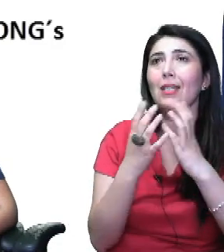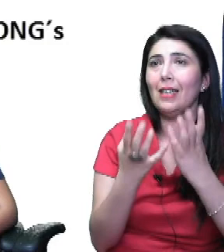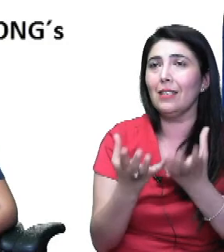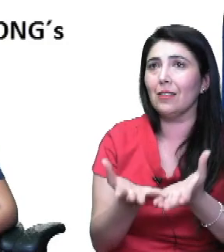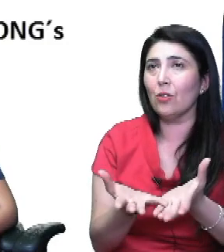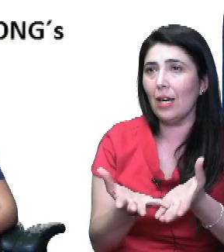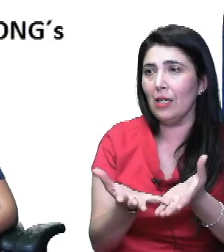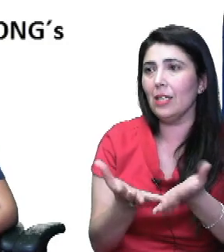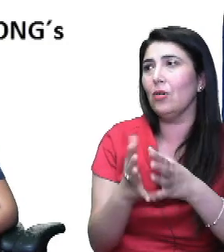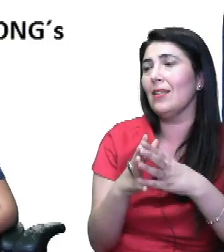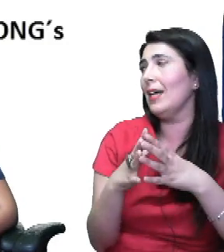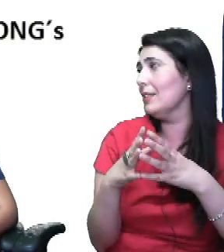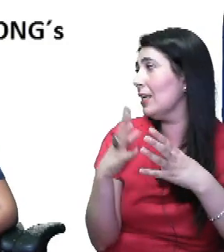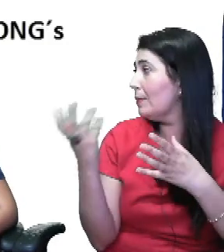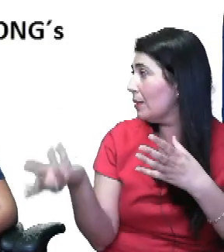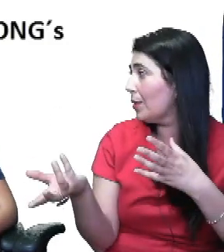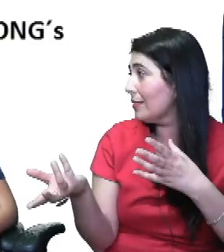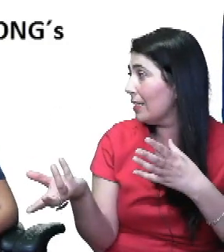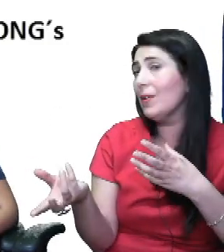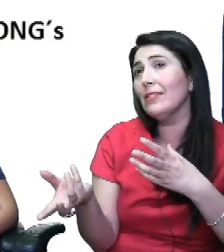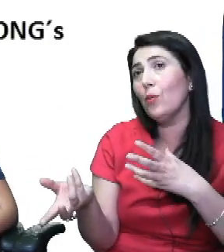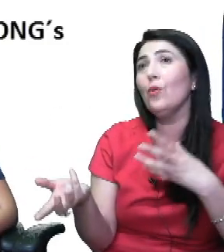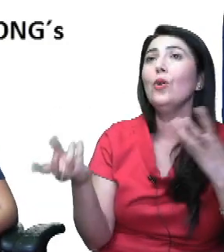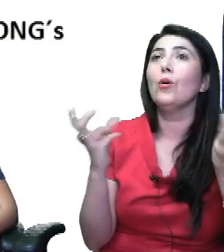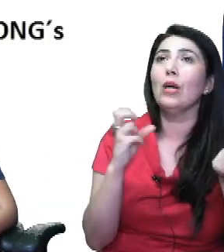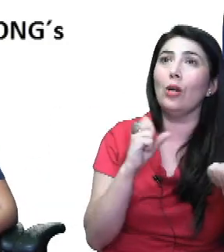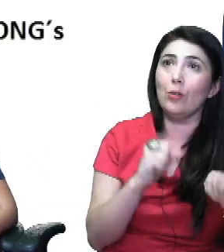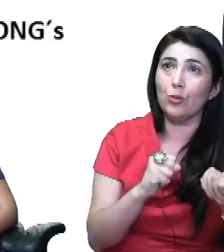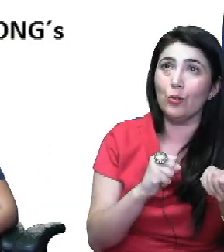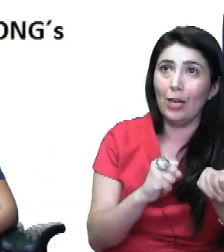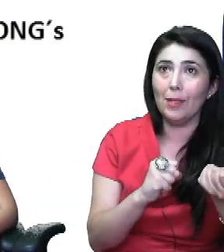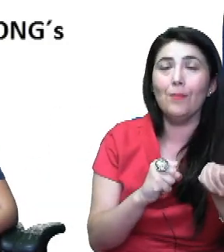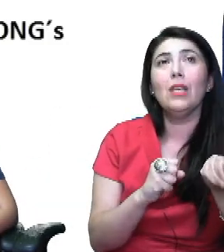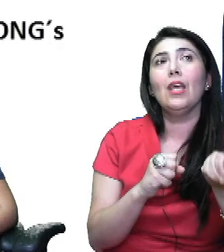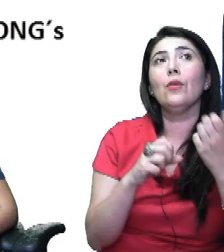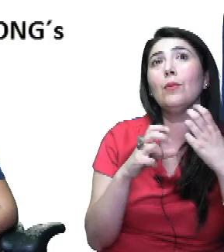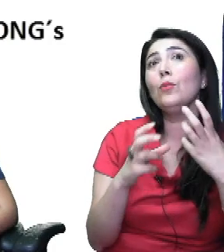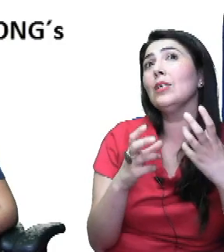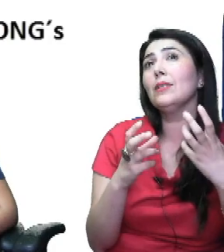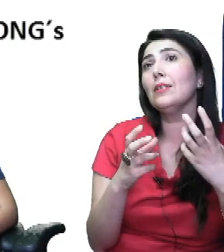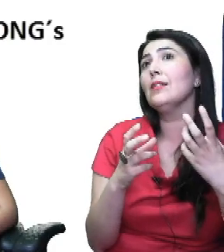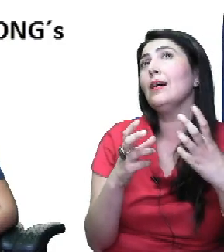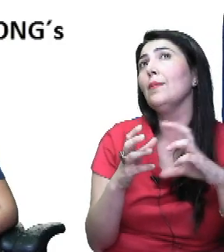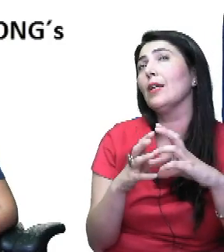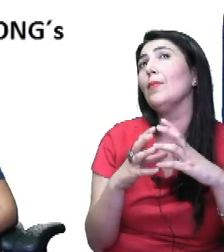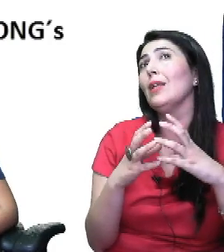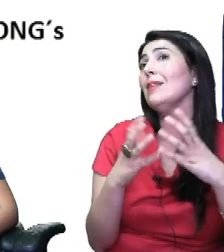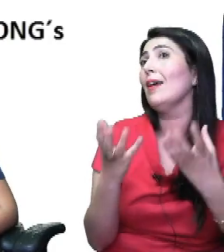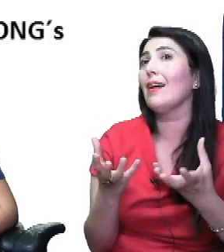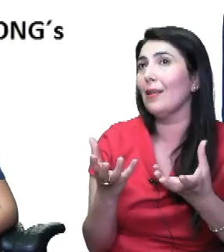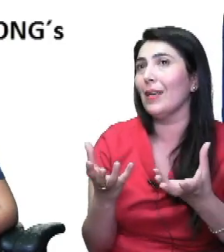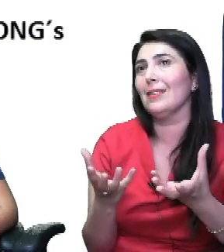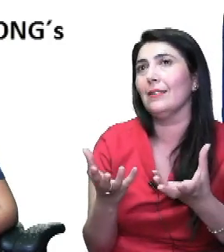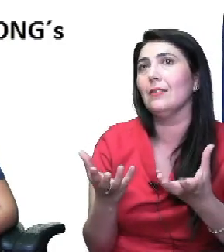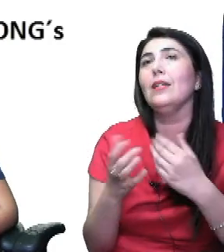mesas técnicas intersectoriales, que son lideradas técnicamente por las Seremias de Salud, con la colaboración de ONEMI, y donde hay mucha presencia, por ejemplo, de